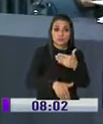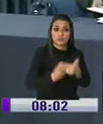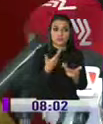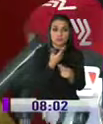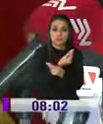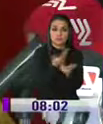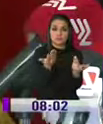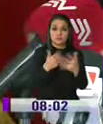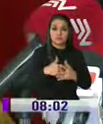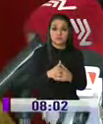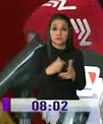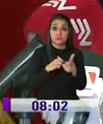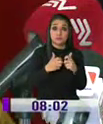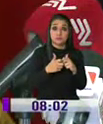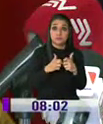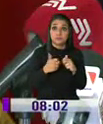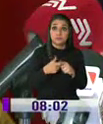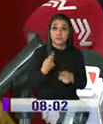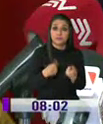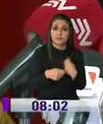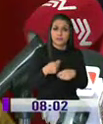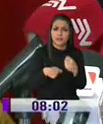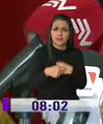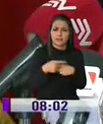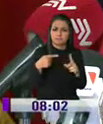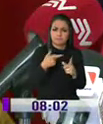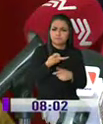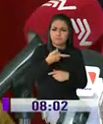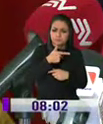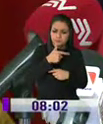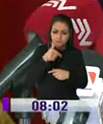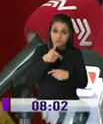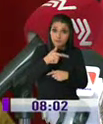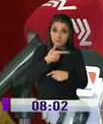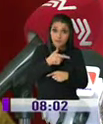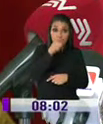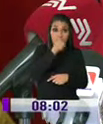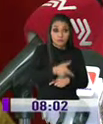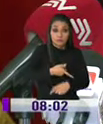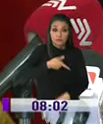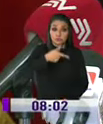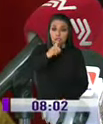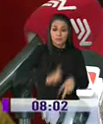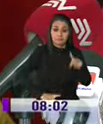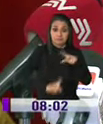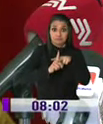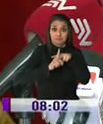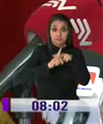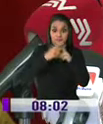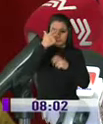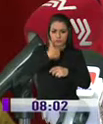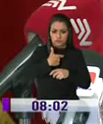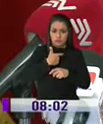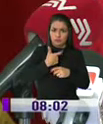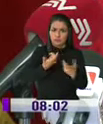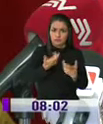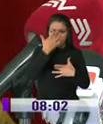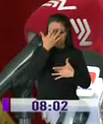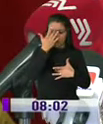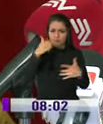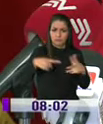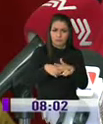grave problema es que estamos vendiendo sustancias que va a producir un efecto en los seres humanos que nos puede llevar incluso a la